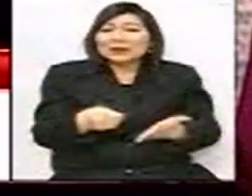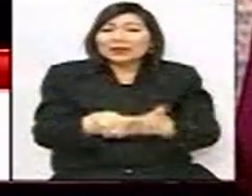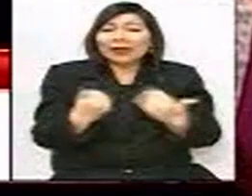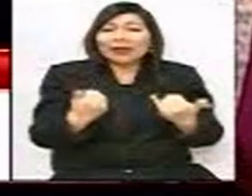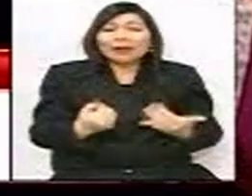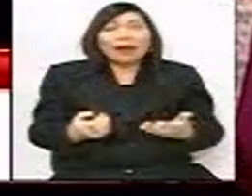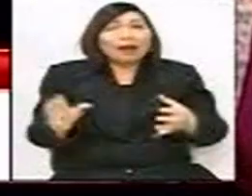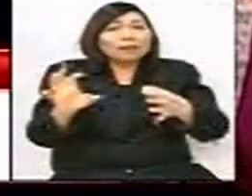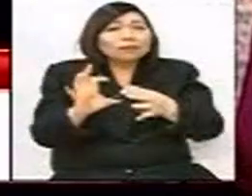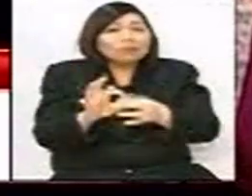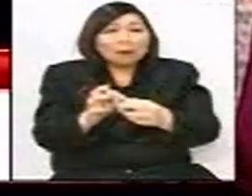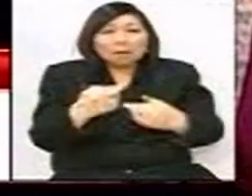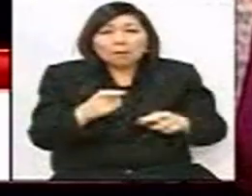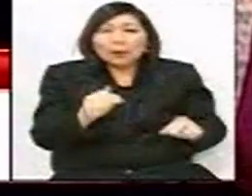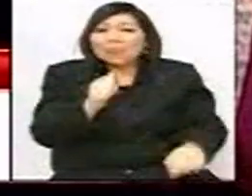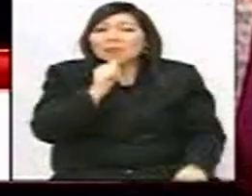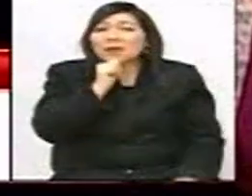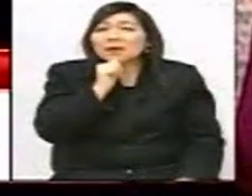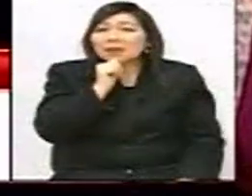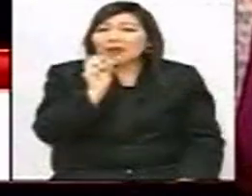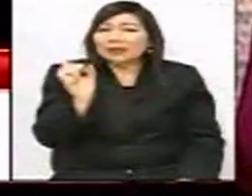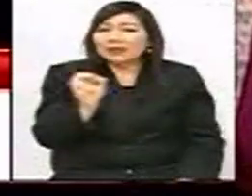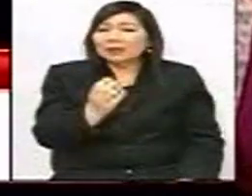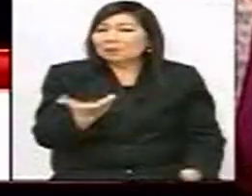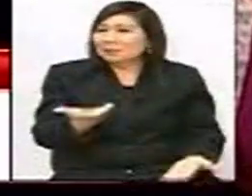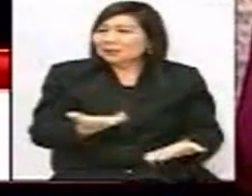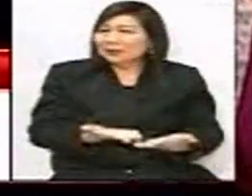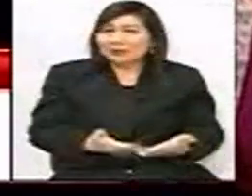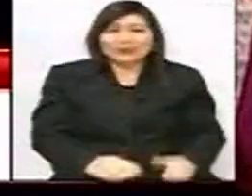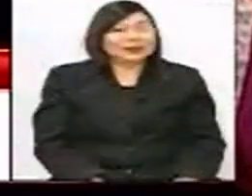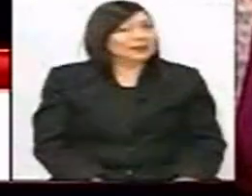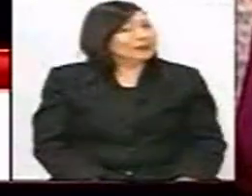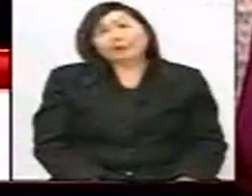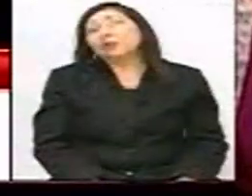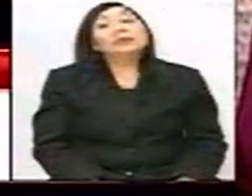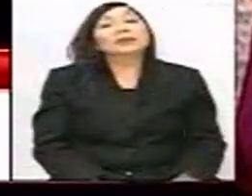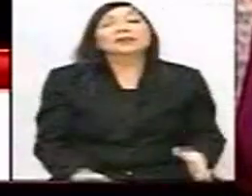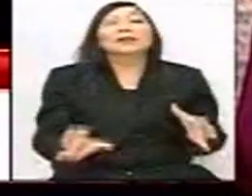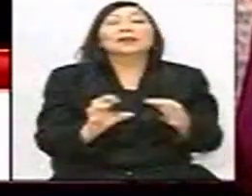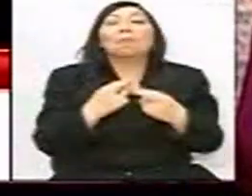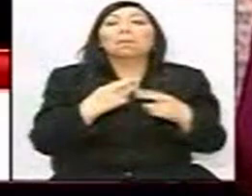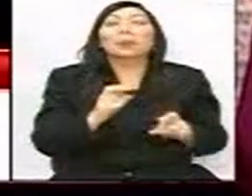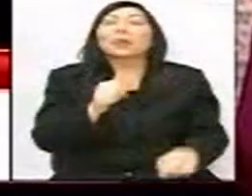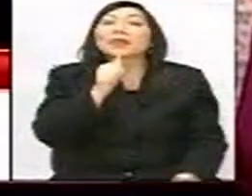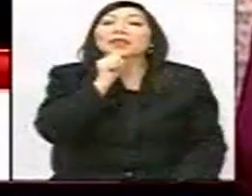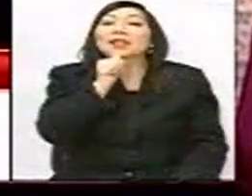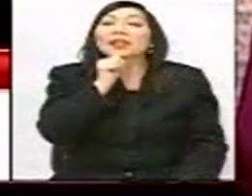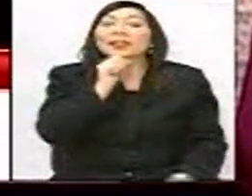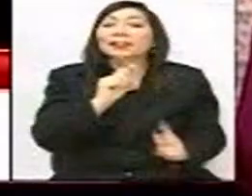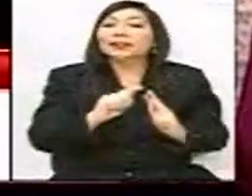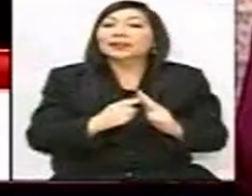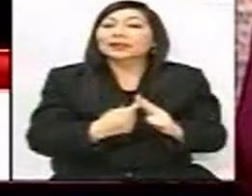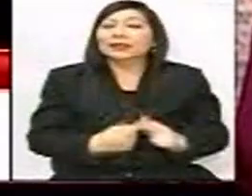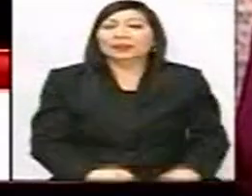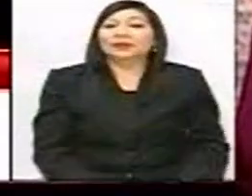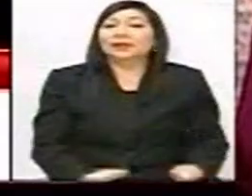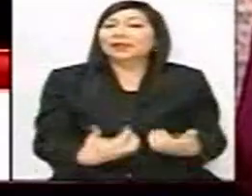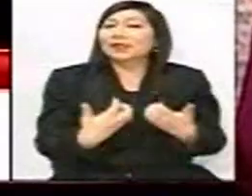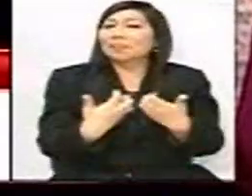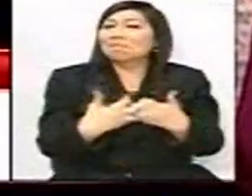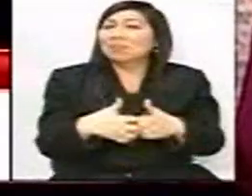en esta alianza público-privado, ni siquiera fue una licitación, fue una alianza público-privado, iniciativa de una